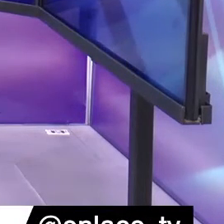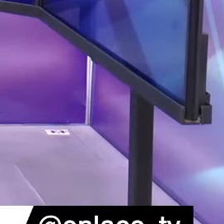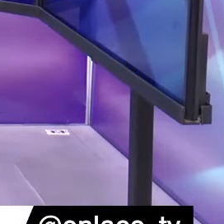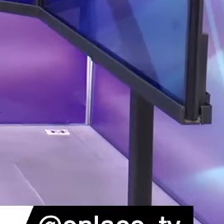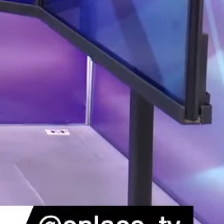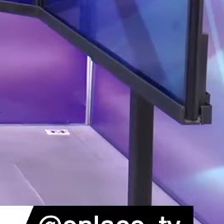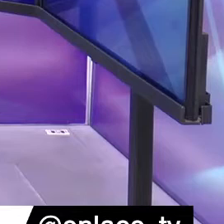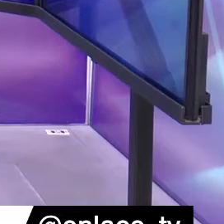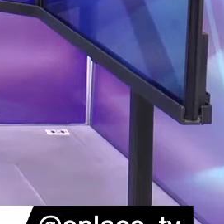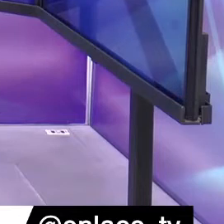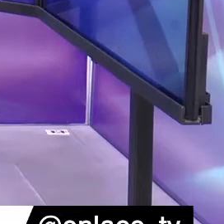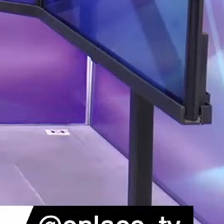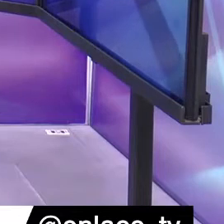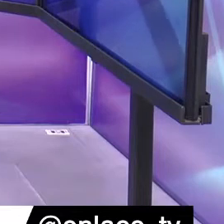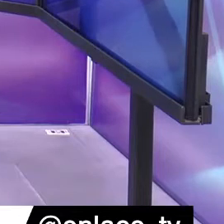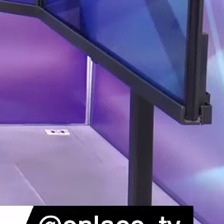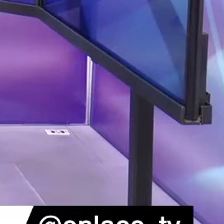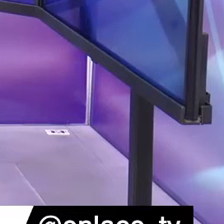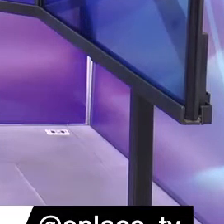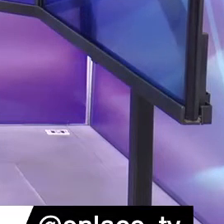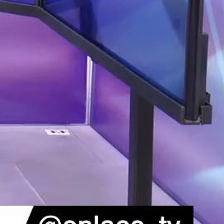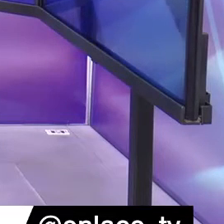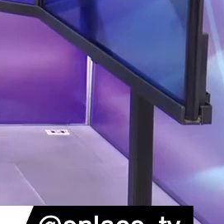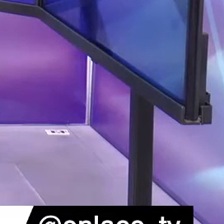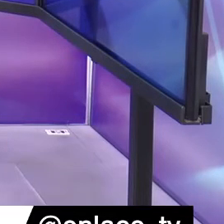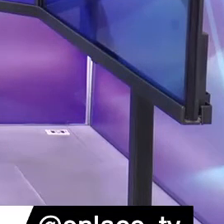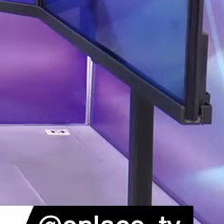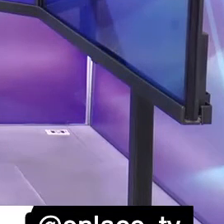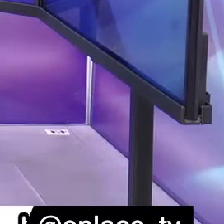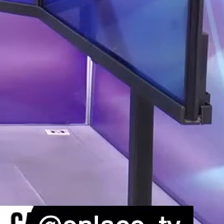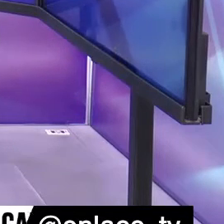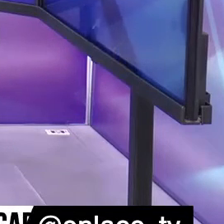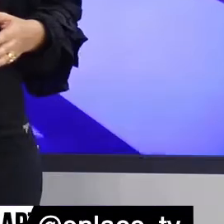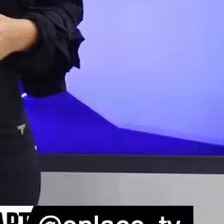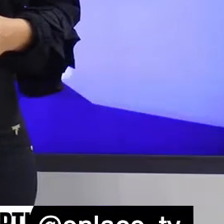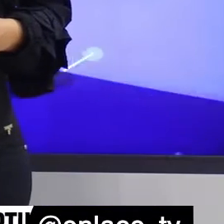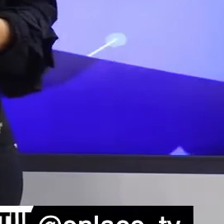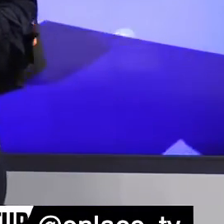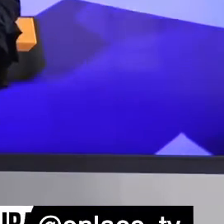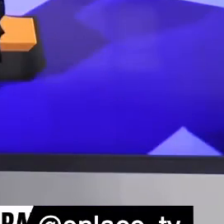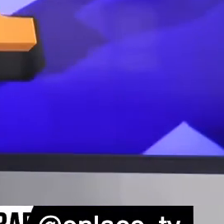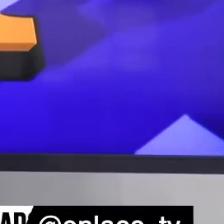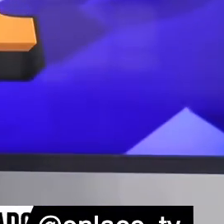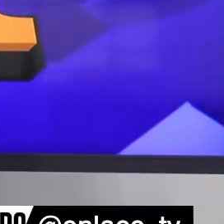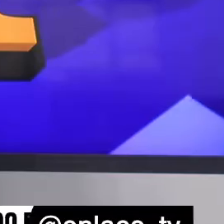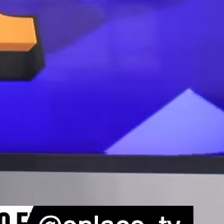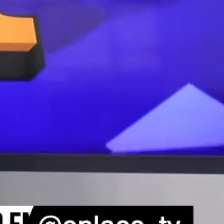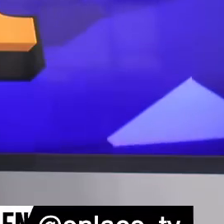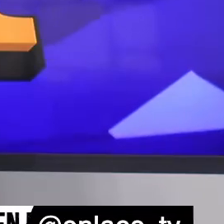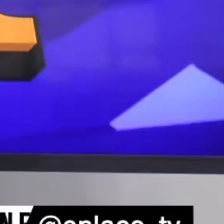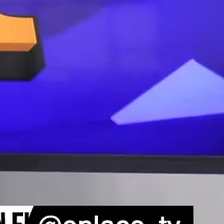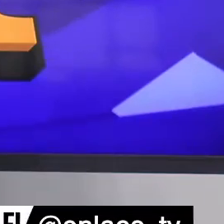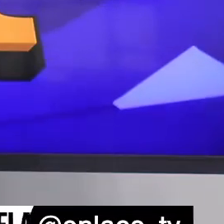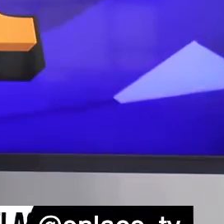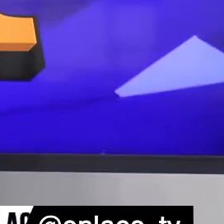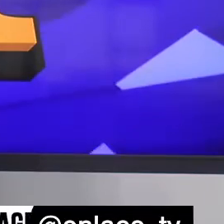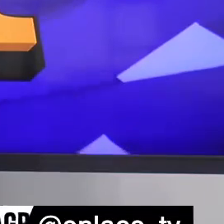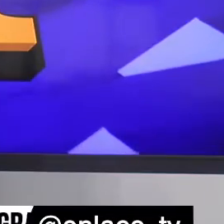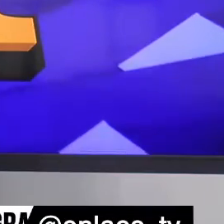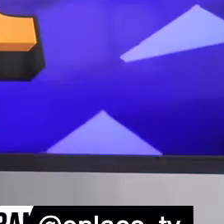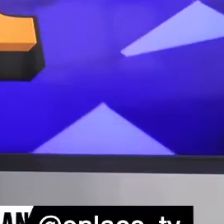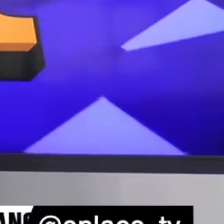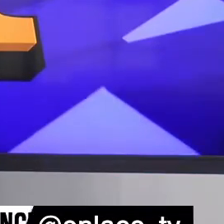informativo más importante de nuestra ciudad de región aquí están nuestros titulares más de 1400 niños y niñas del sur de bolívar